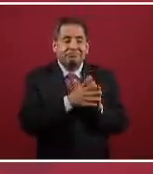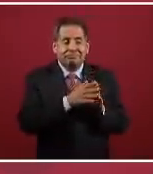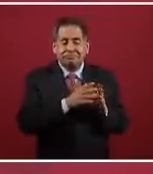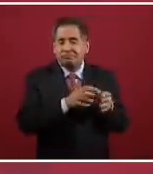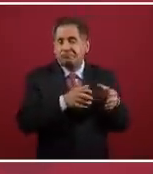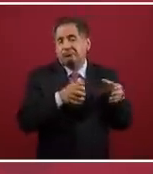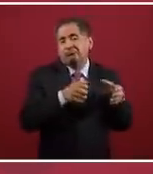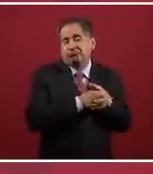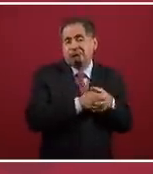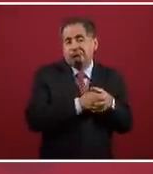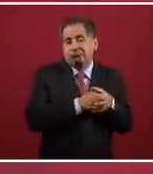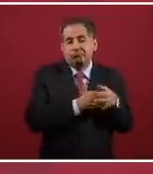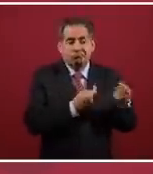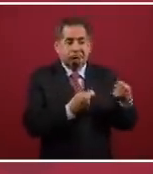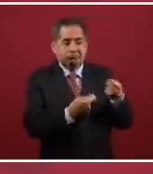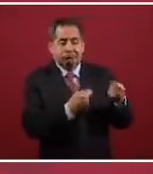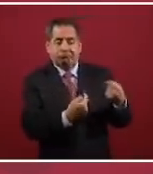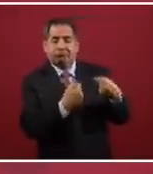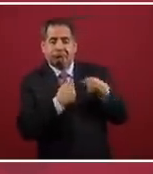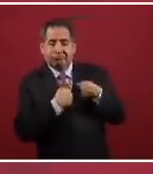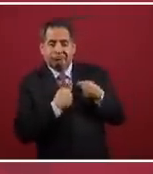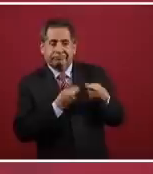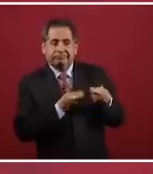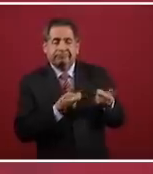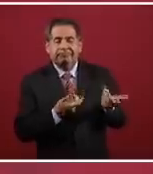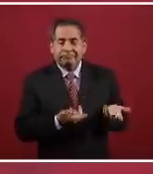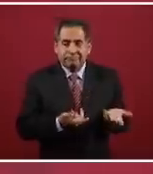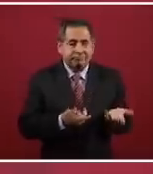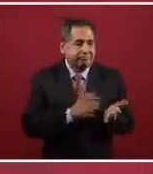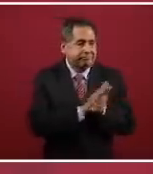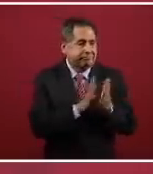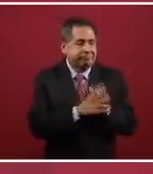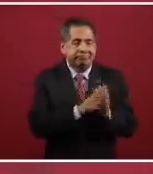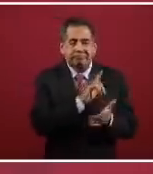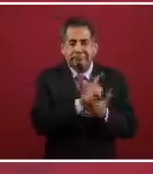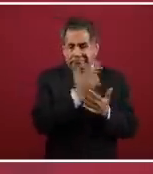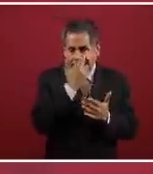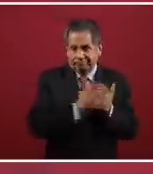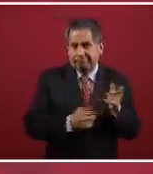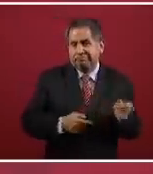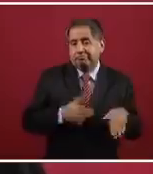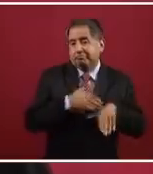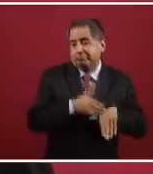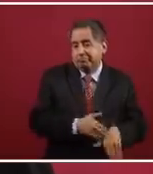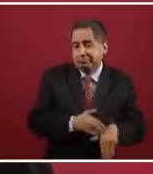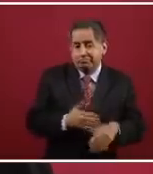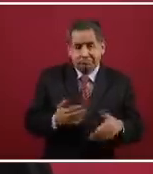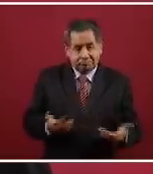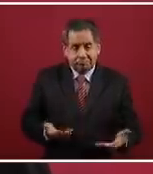interés creado o a una banda de delincuentes.